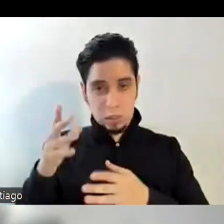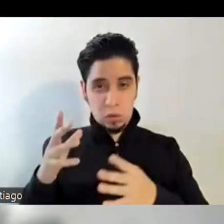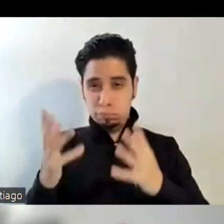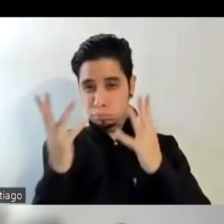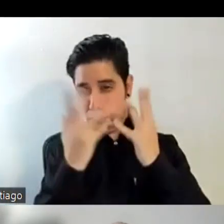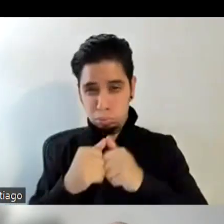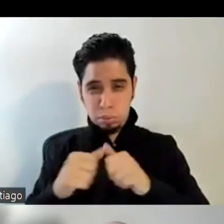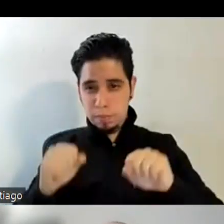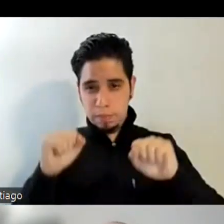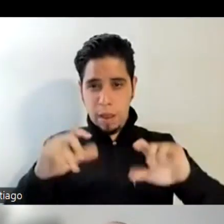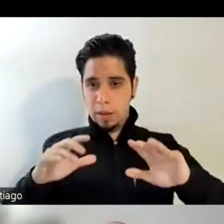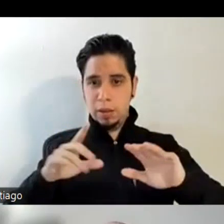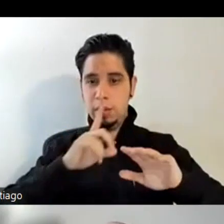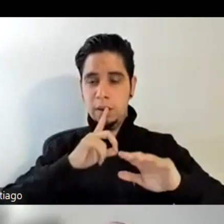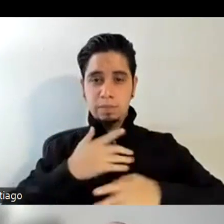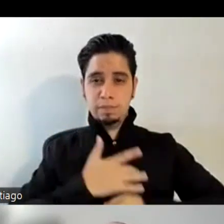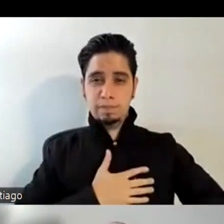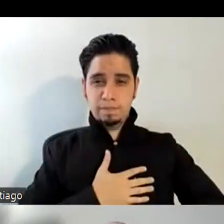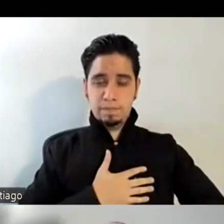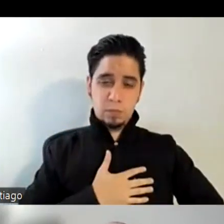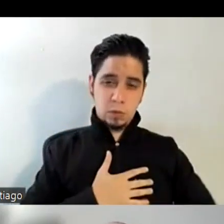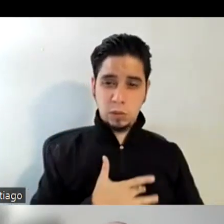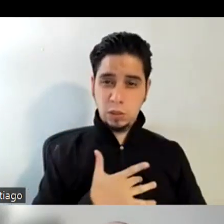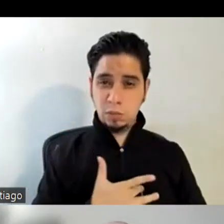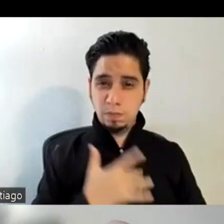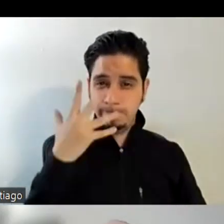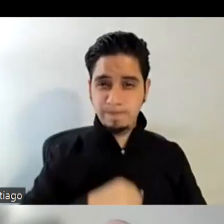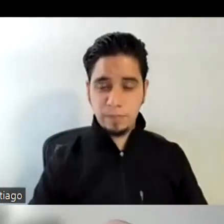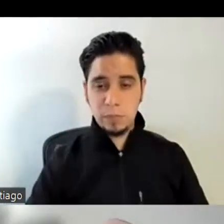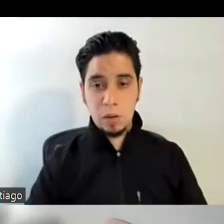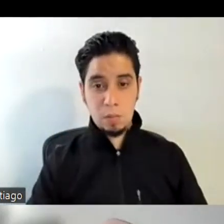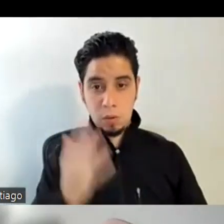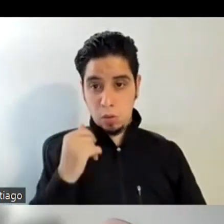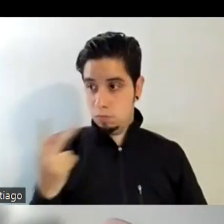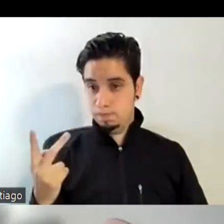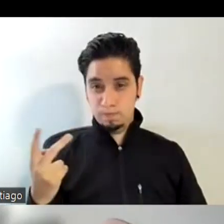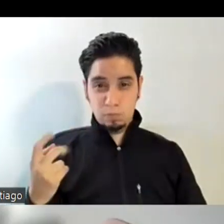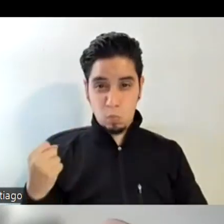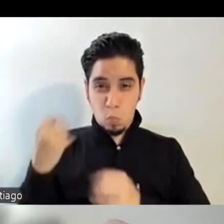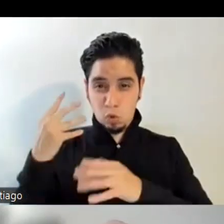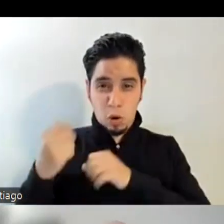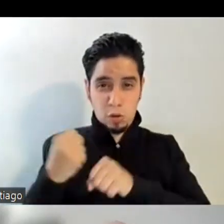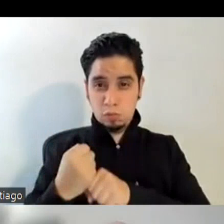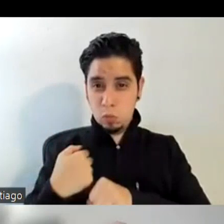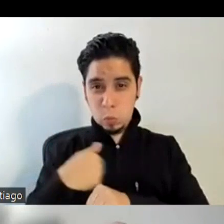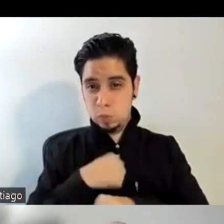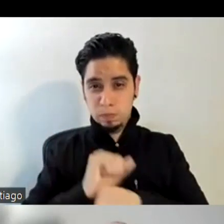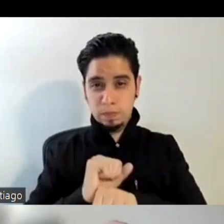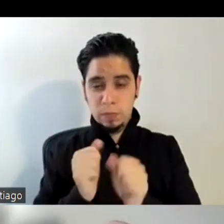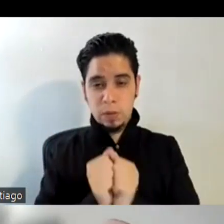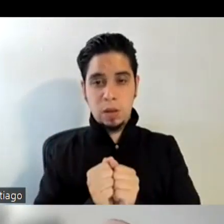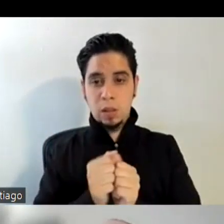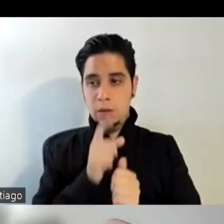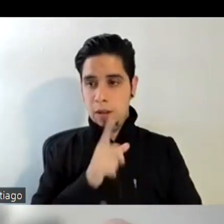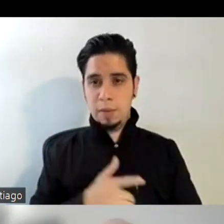mí me fascina. O sea, de verdad nos sentimos como... Fue bien bonito porque hacía muchos años que no colaborábamos y fue ser